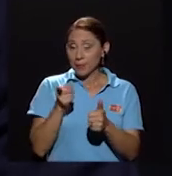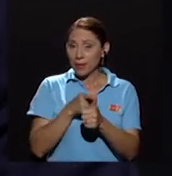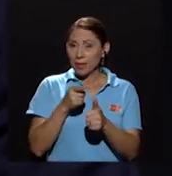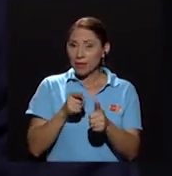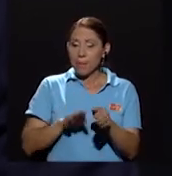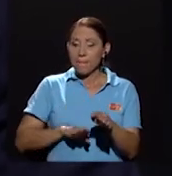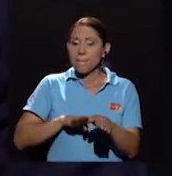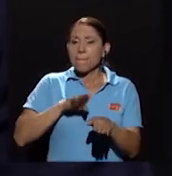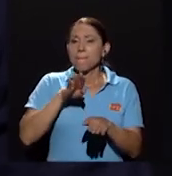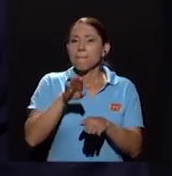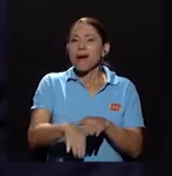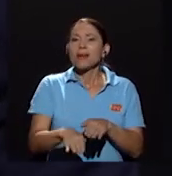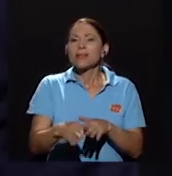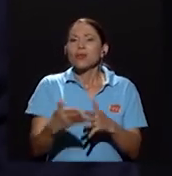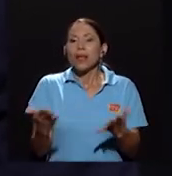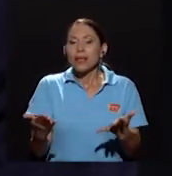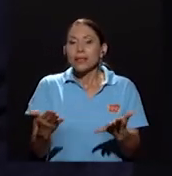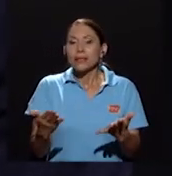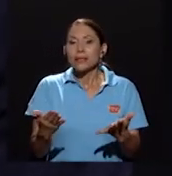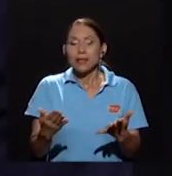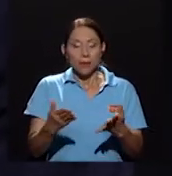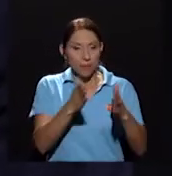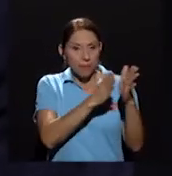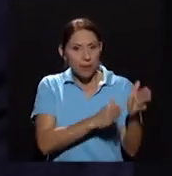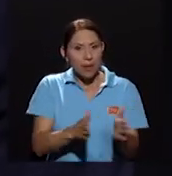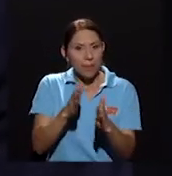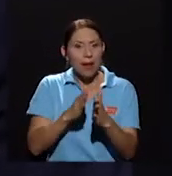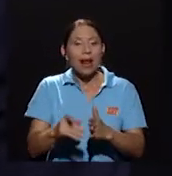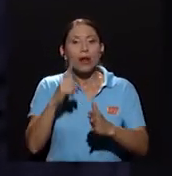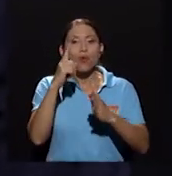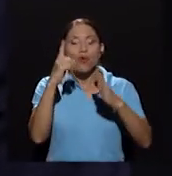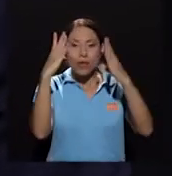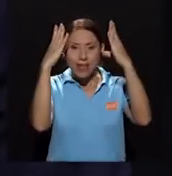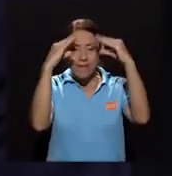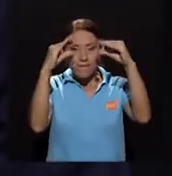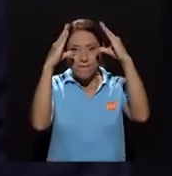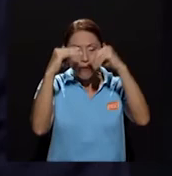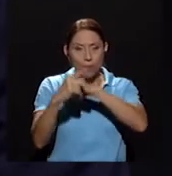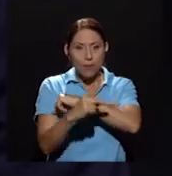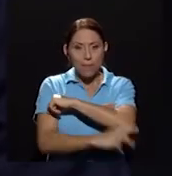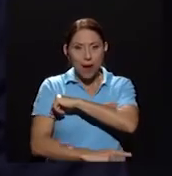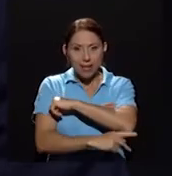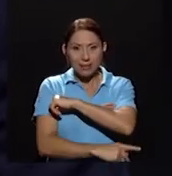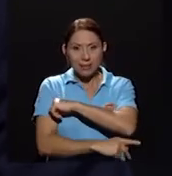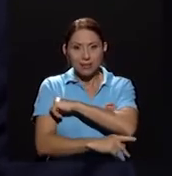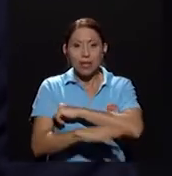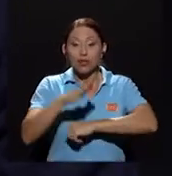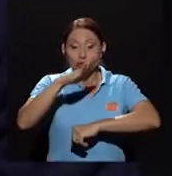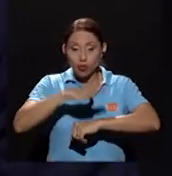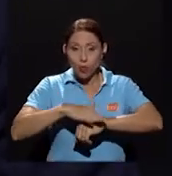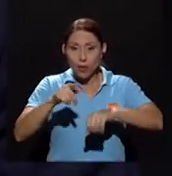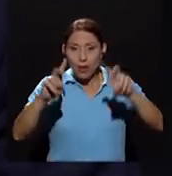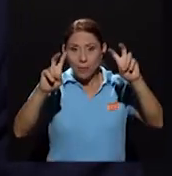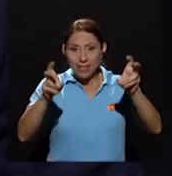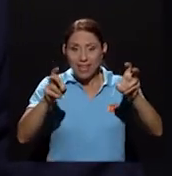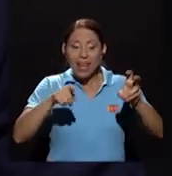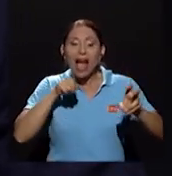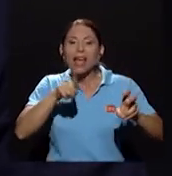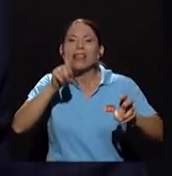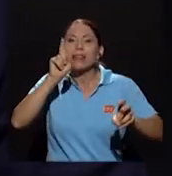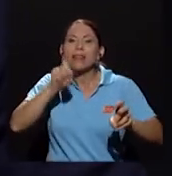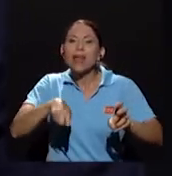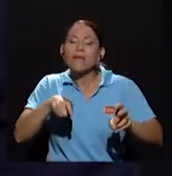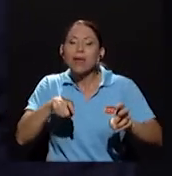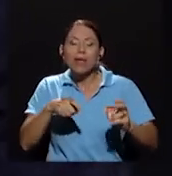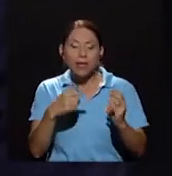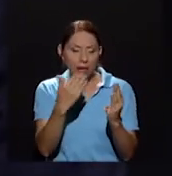es preparar un informe país sobre la materia y ese informe país debe reflejar muy bien cómo